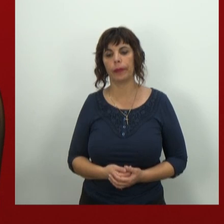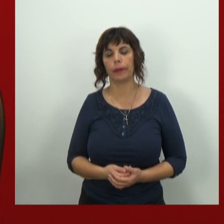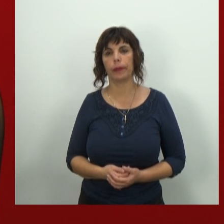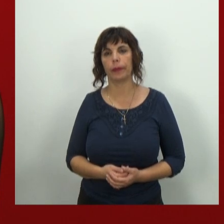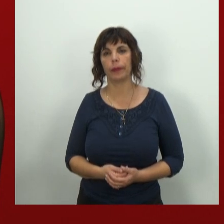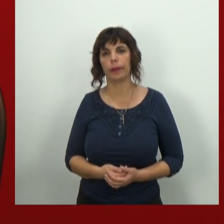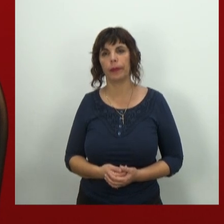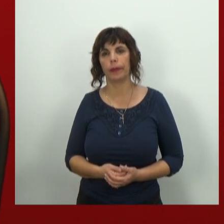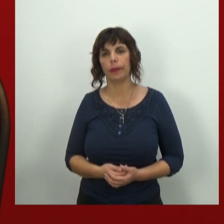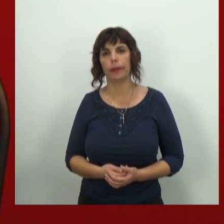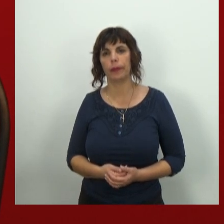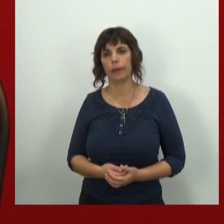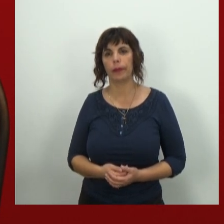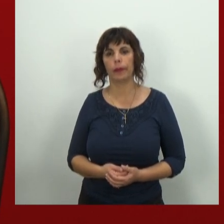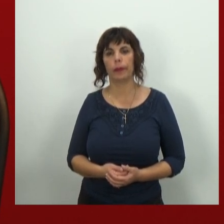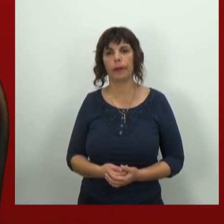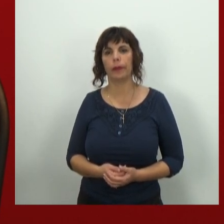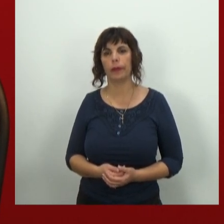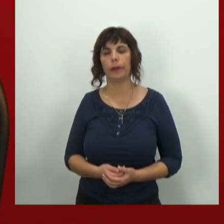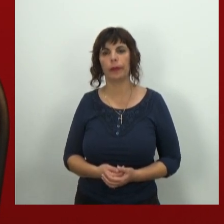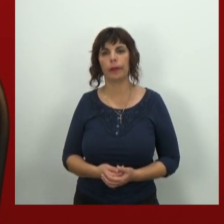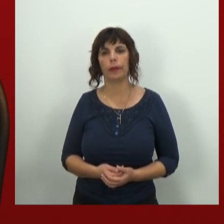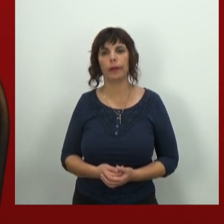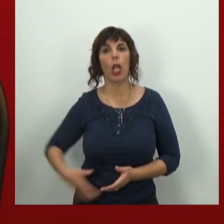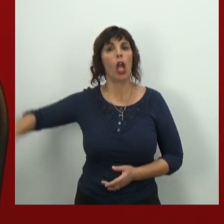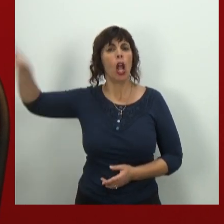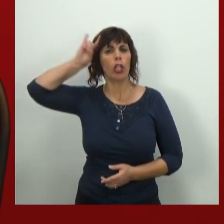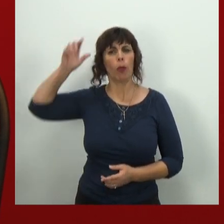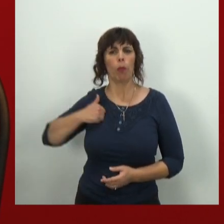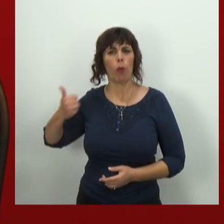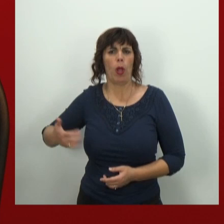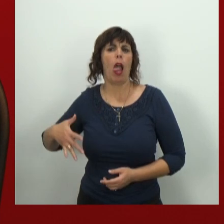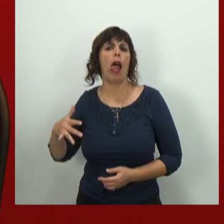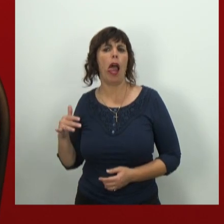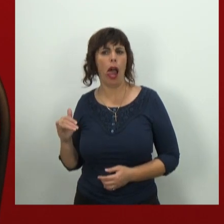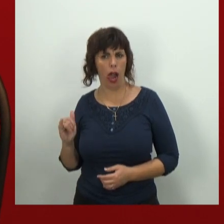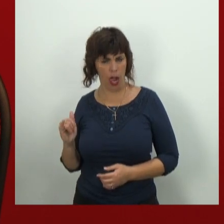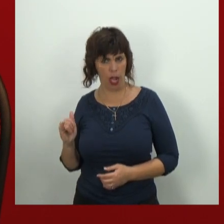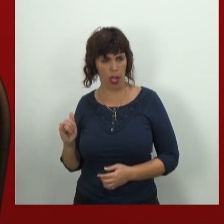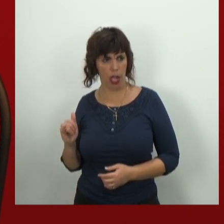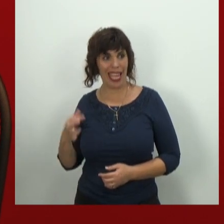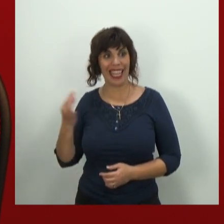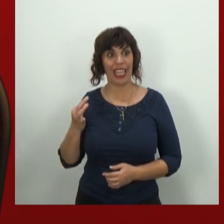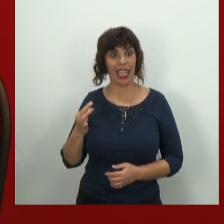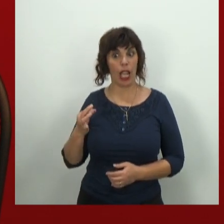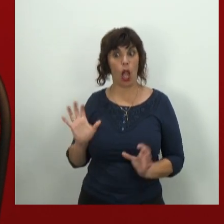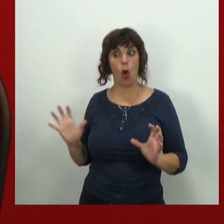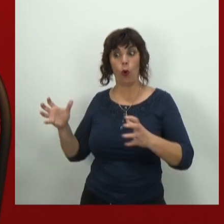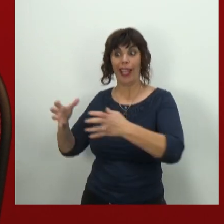hubiera tenido la posibilidad de escaparse a otro planeta, lo hubiera hecho.